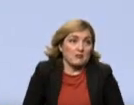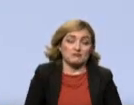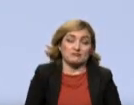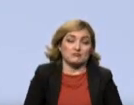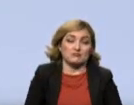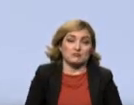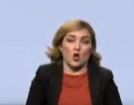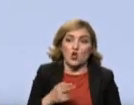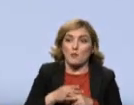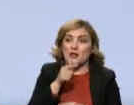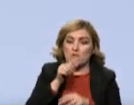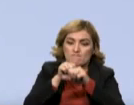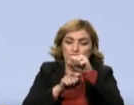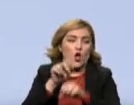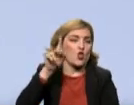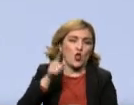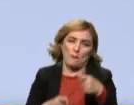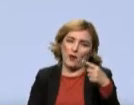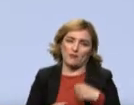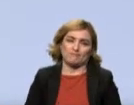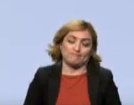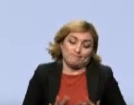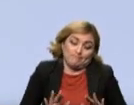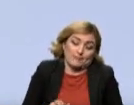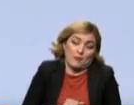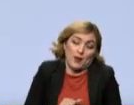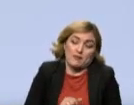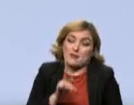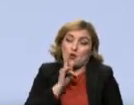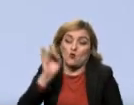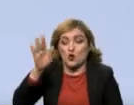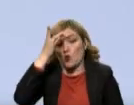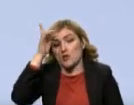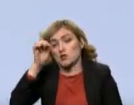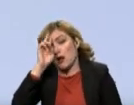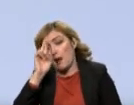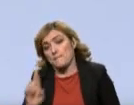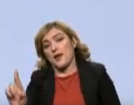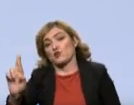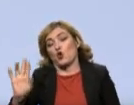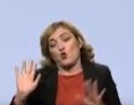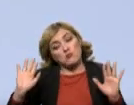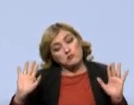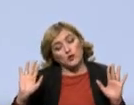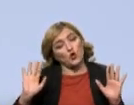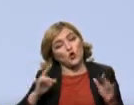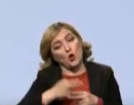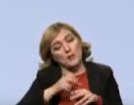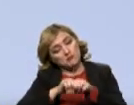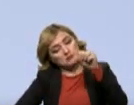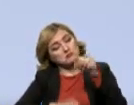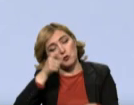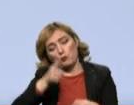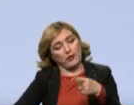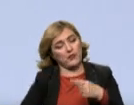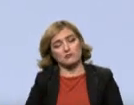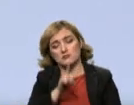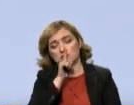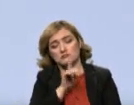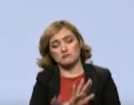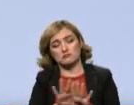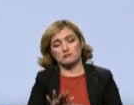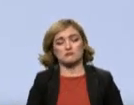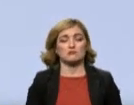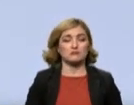aún anunciar el nombre, porque, por supuesto, de acuerdo a la práctica diplomática, respecto al país anfitrión, en este caso al país que va a recibir al